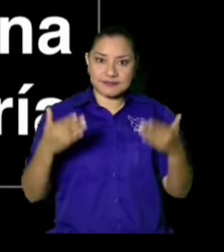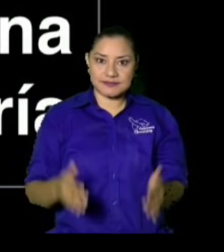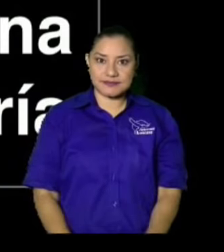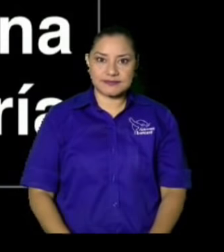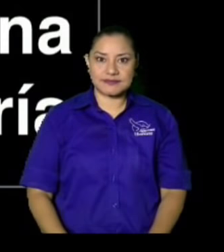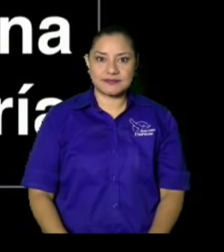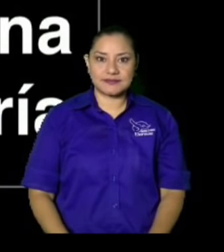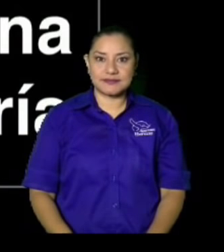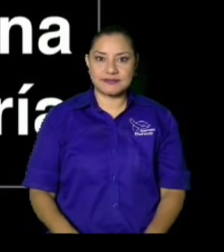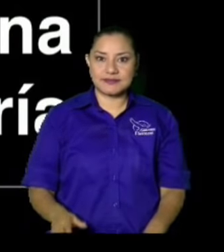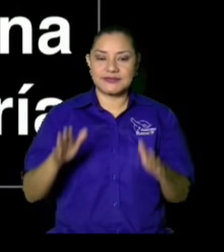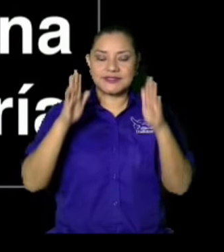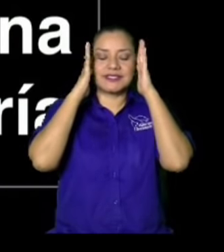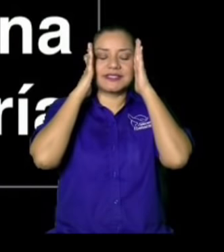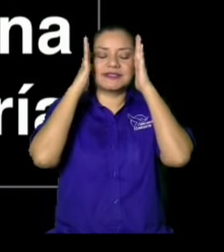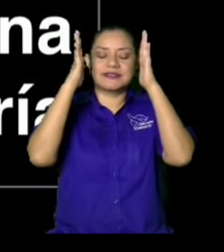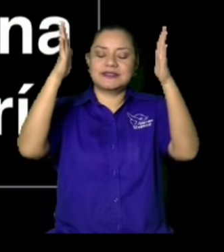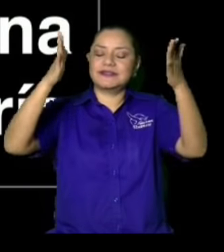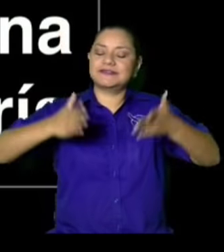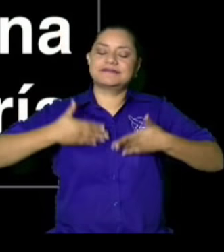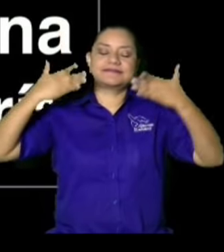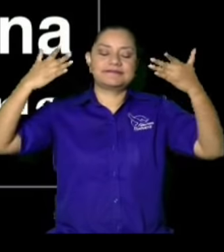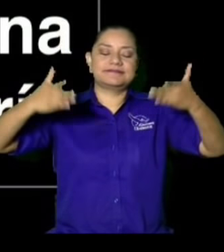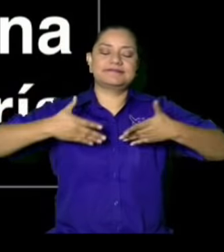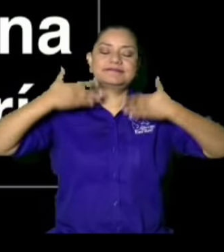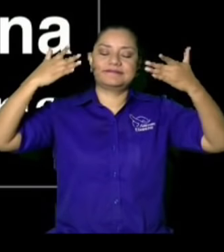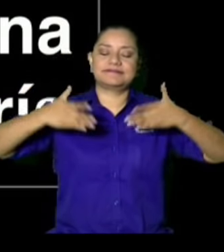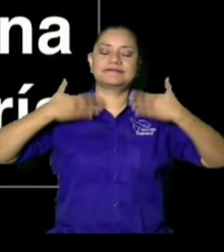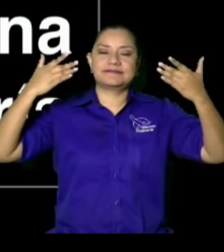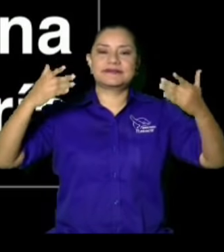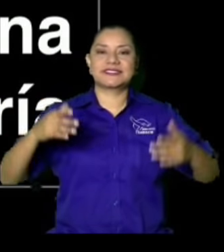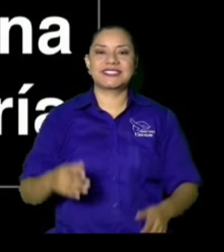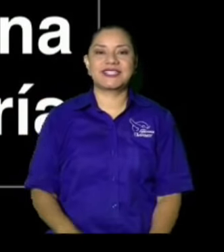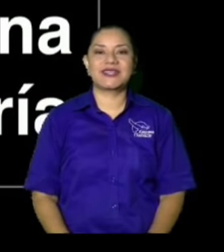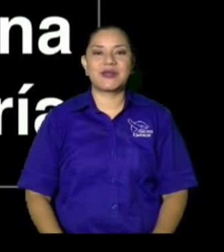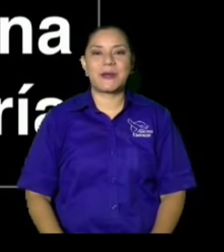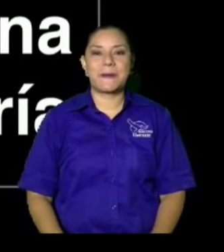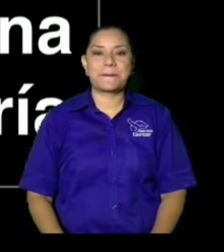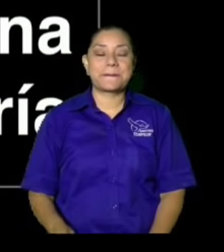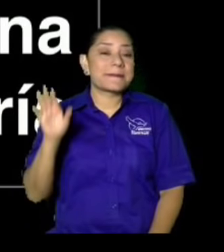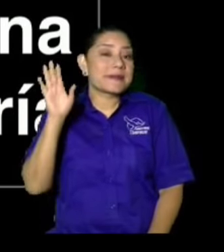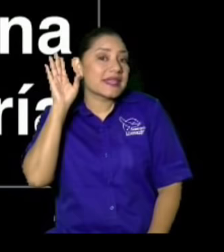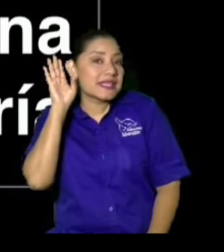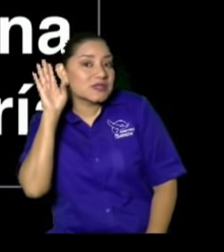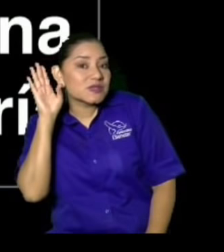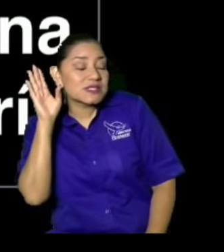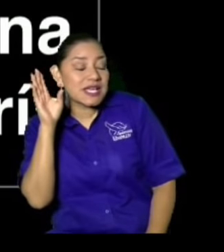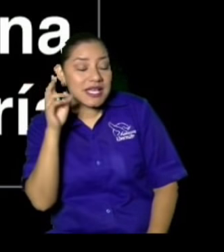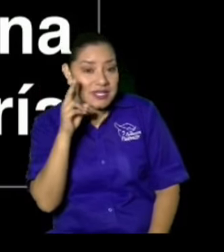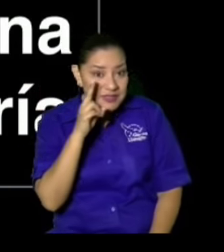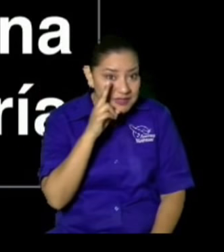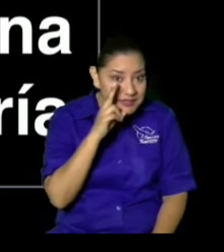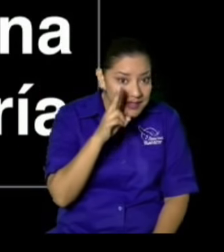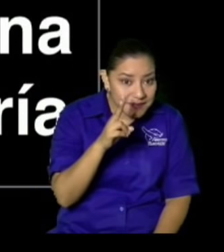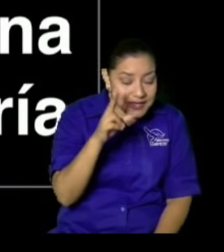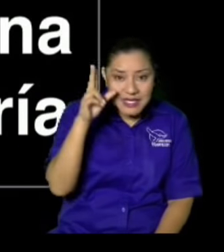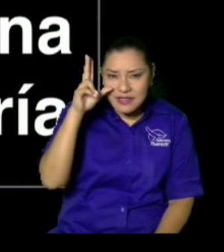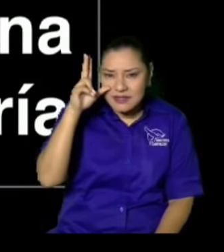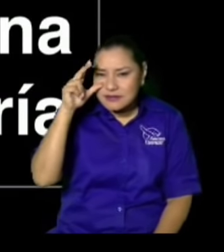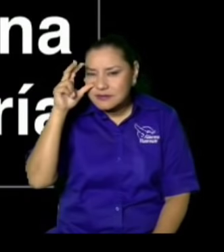¿Cuántos están oyendo ya ese grito de alegría? ¿Cuántos están oyendo ya ese grito de alegría? ¿Cuántos están diciendo